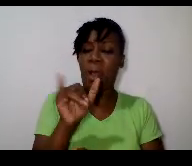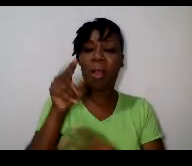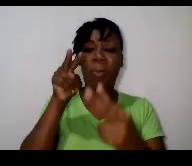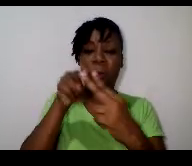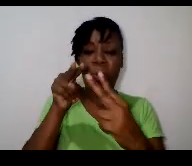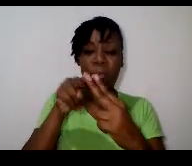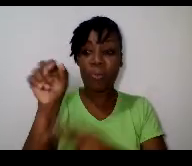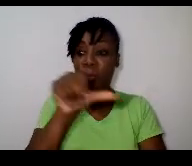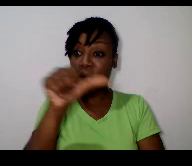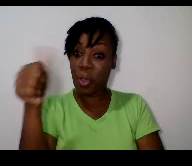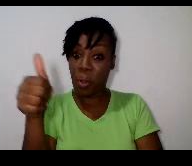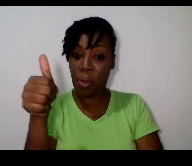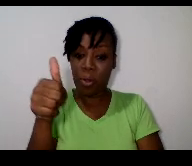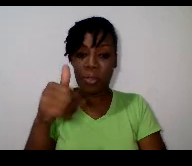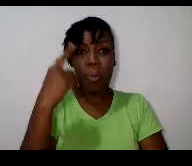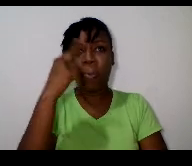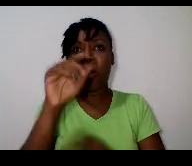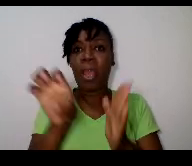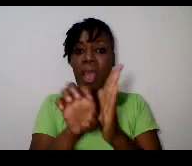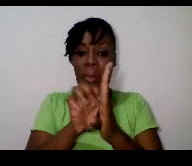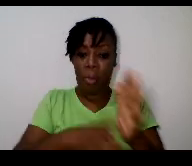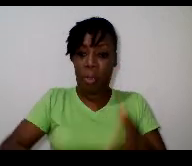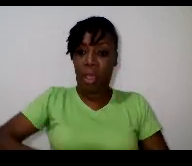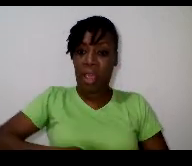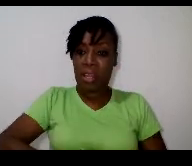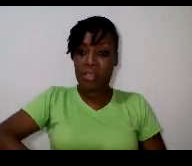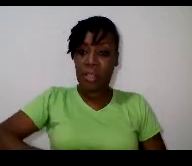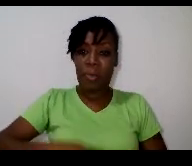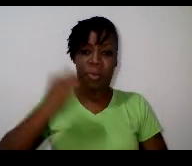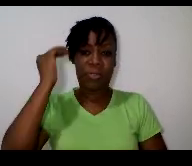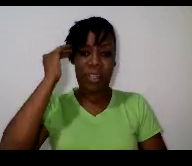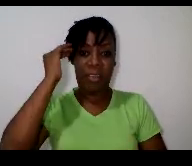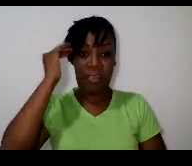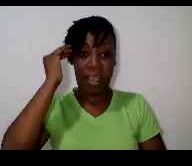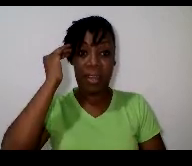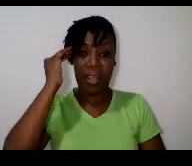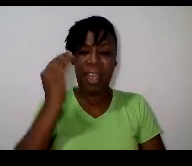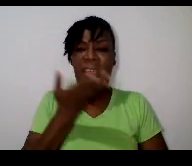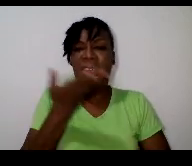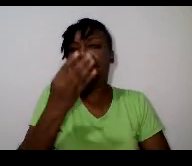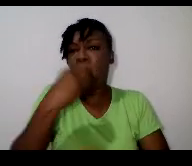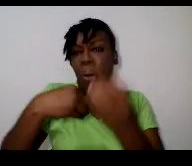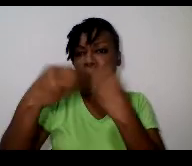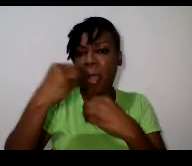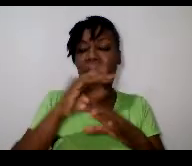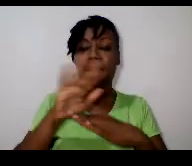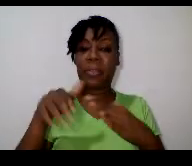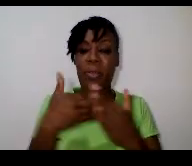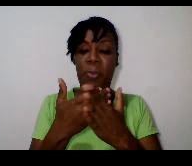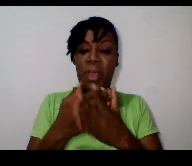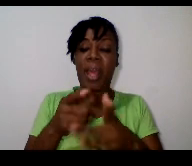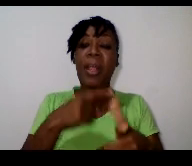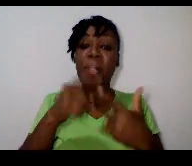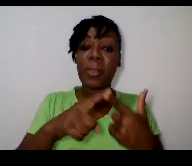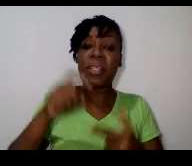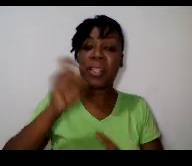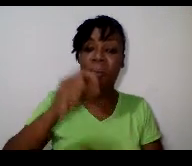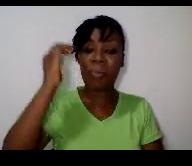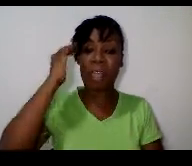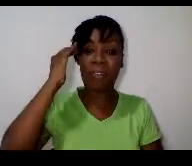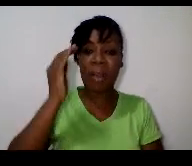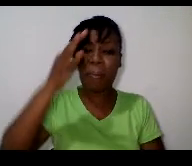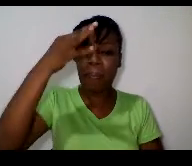estómago, de los alimentos que debemos de consumir para que esté bien, debemos de entender un poco cómo funciona el cerebro y lo que le tenemos que dar para su